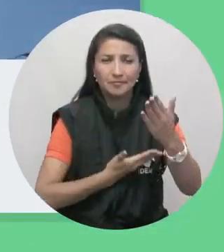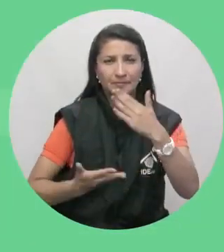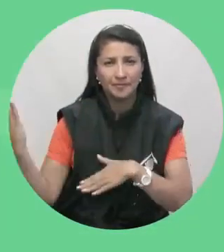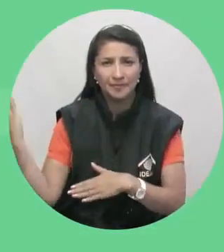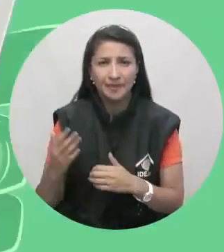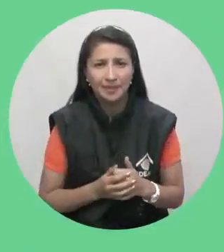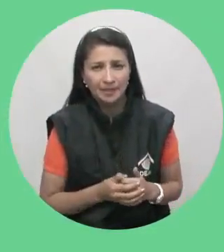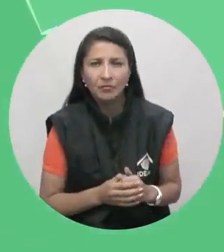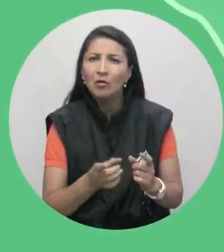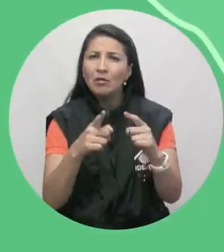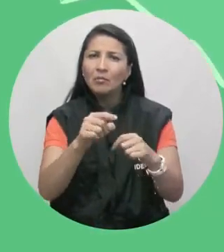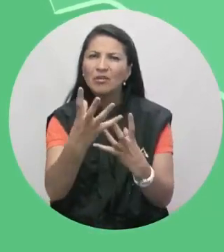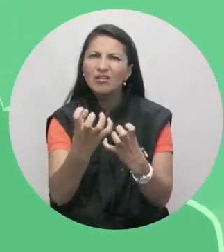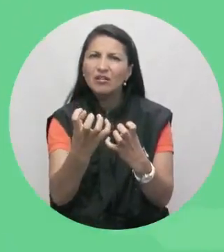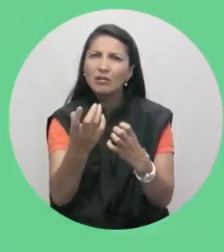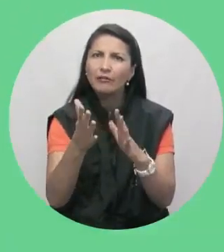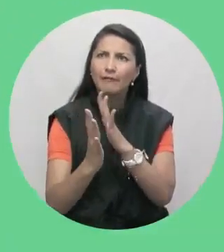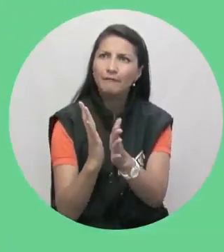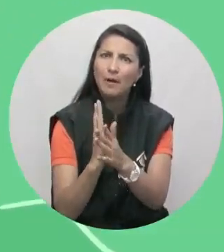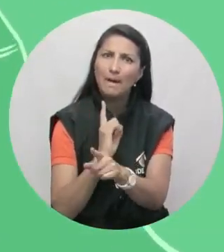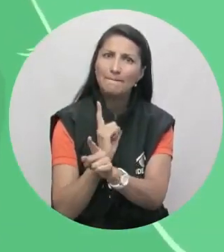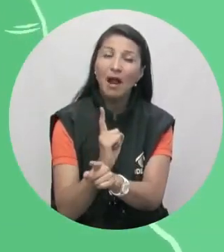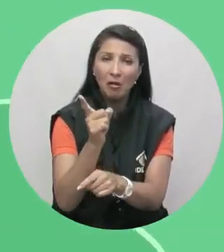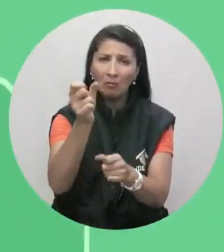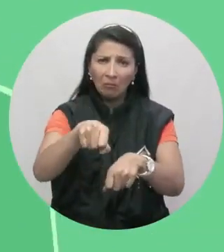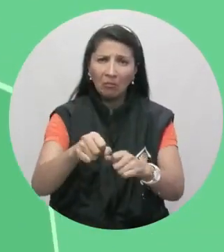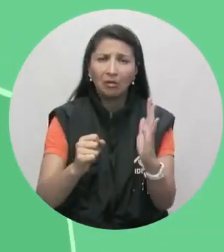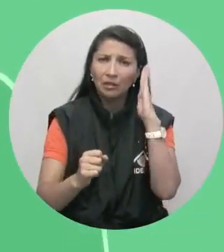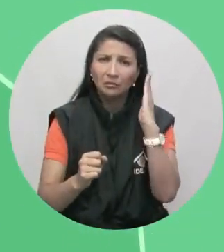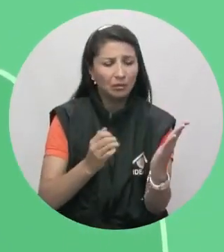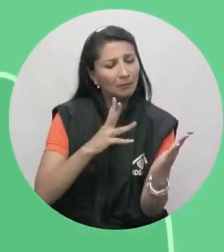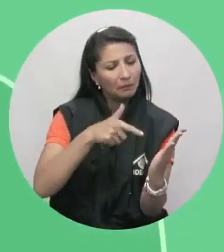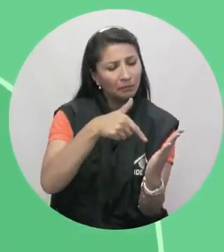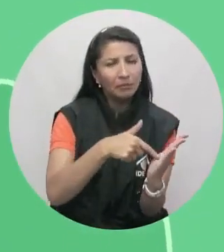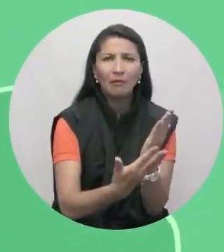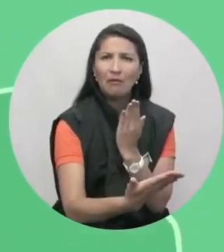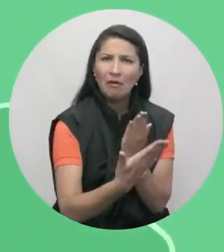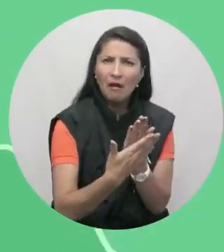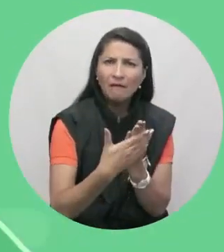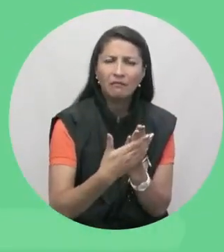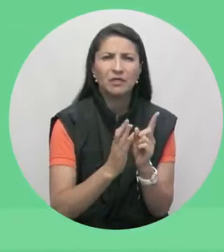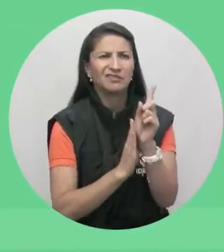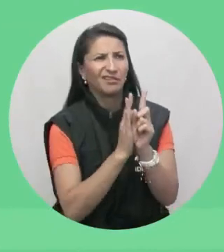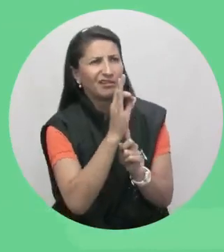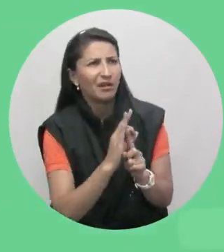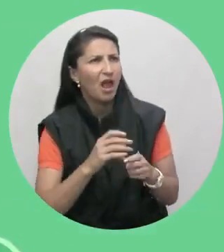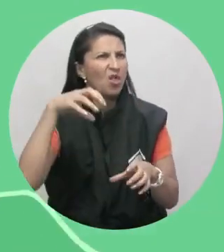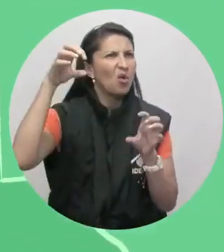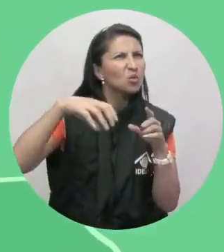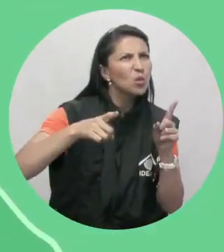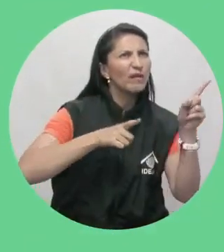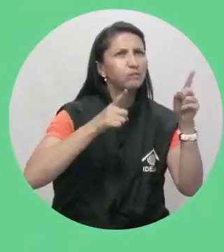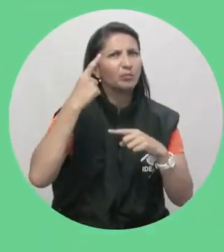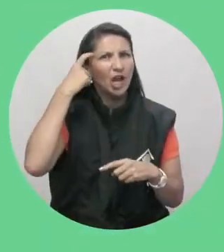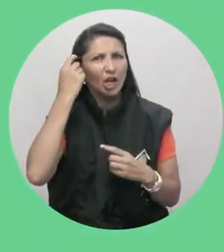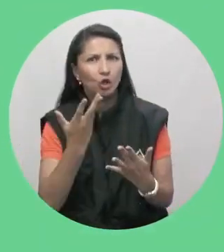www.idean.gov.co. Y para estar informado al instante, descarga nuestra aplicación Mi Pronóstico desde Google Play o App Store. Información en